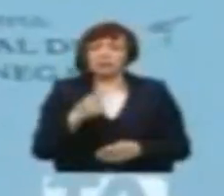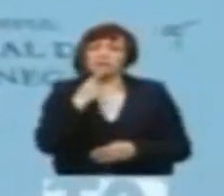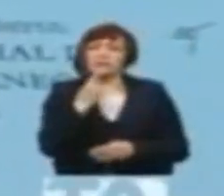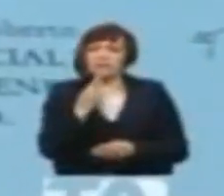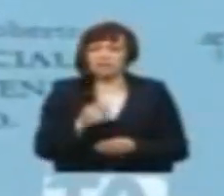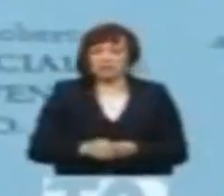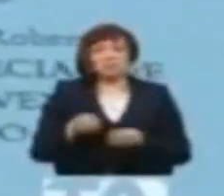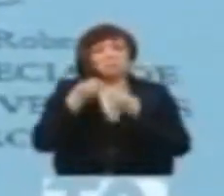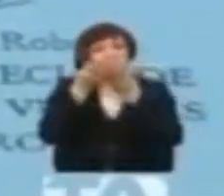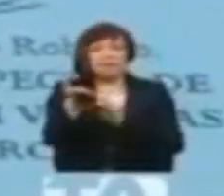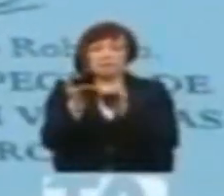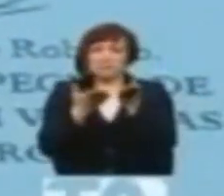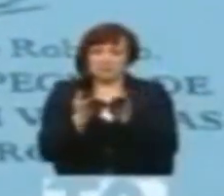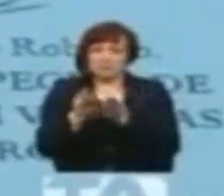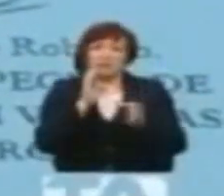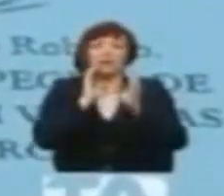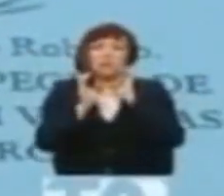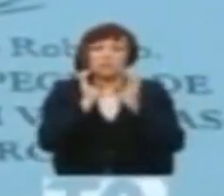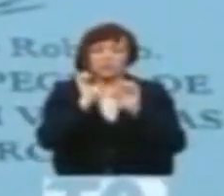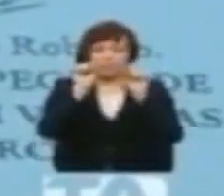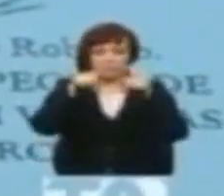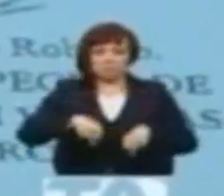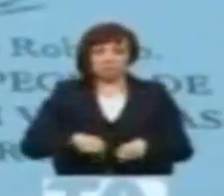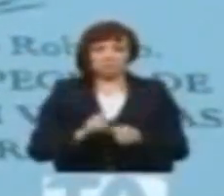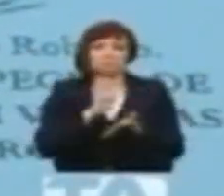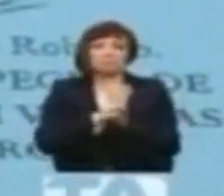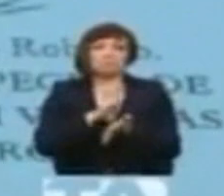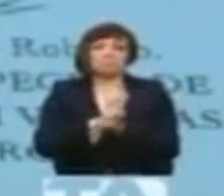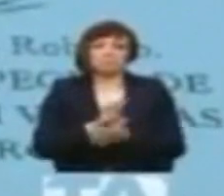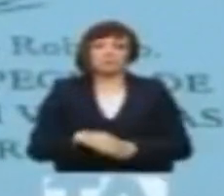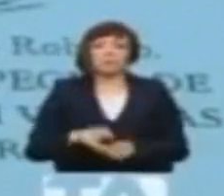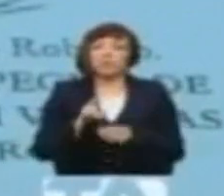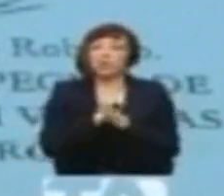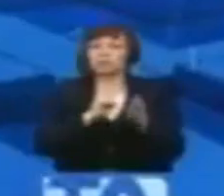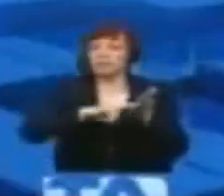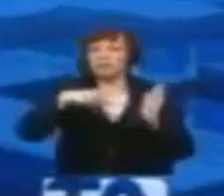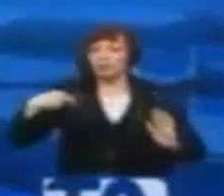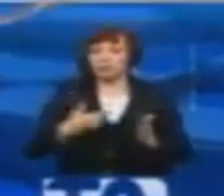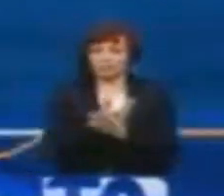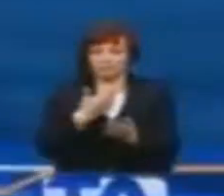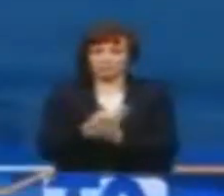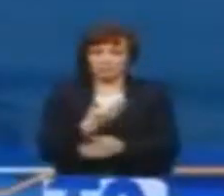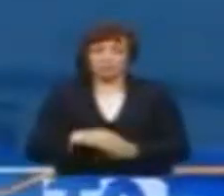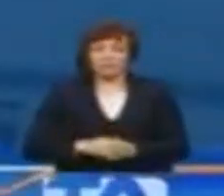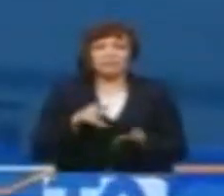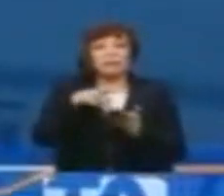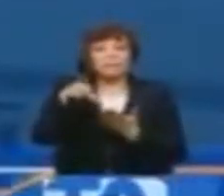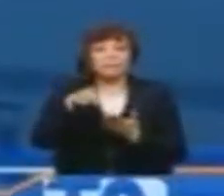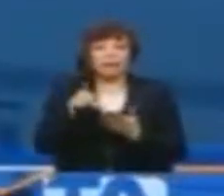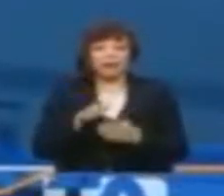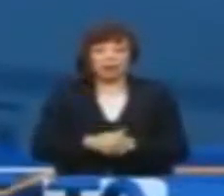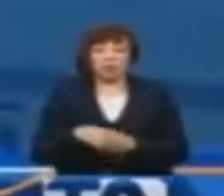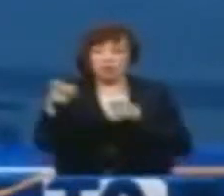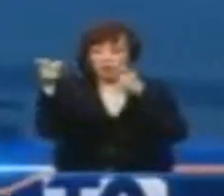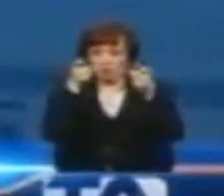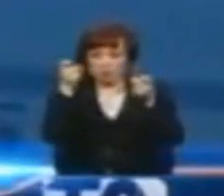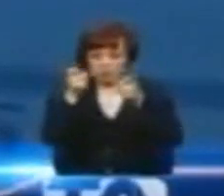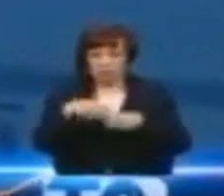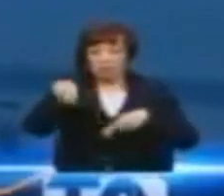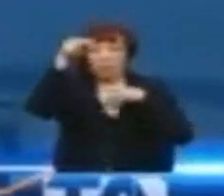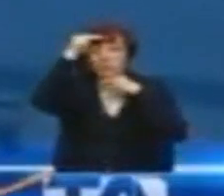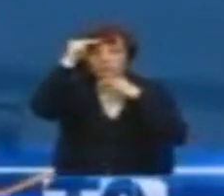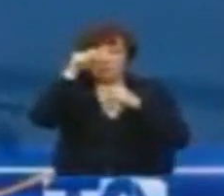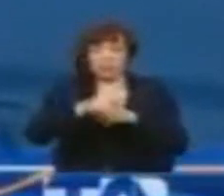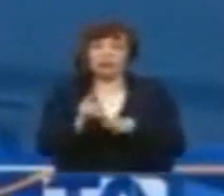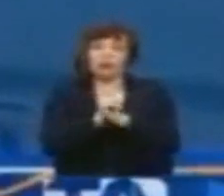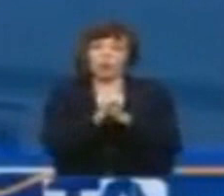servicios comunicacionales de posicionamiento y uso de herramientas tecnológicas. Aquí se pagó por el monitoreo de noticias, por el